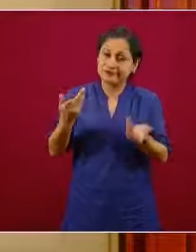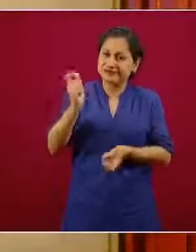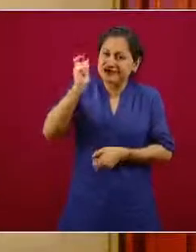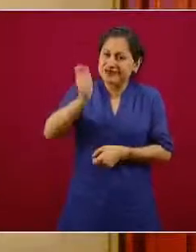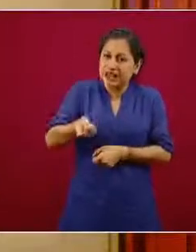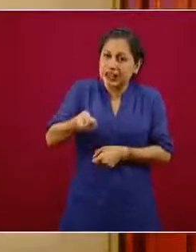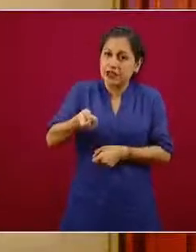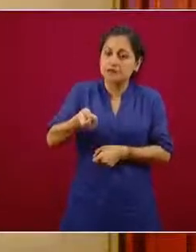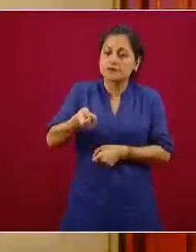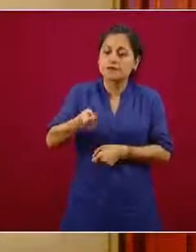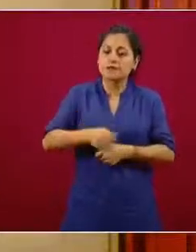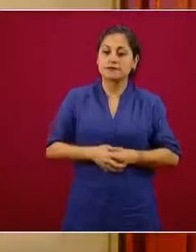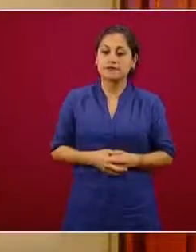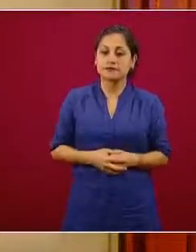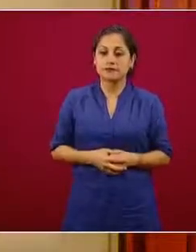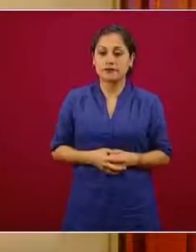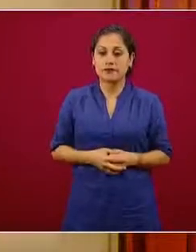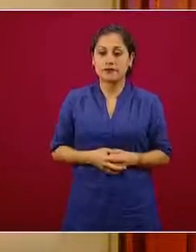se ha,